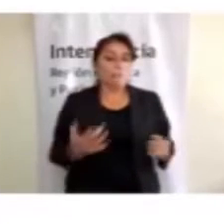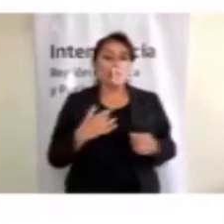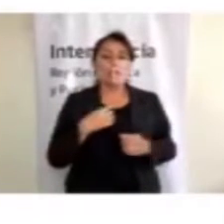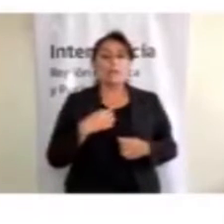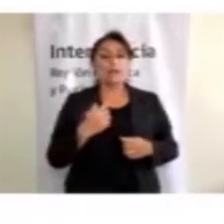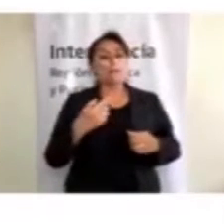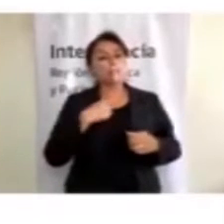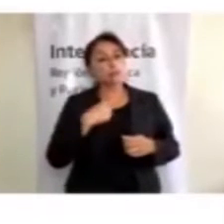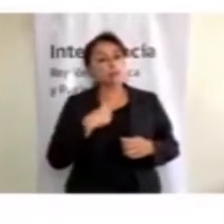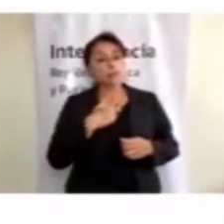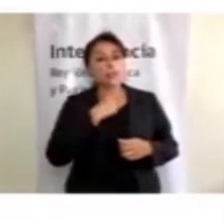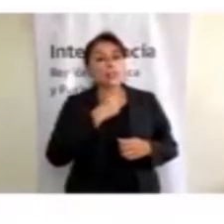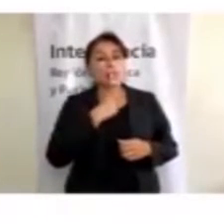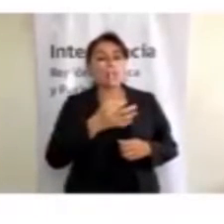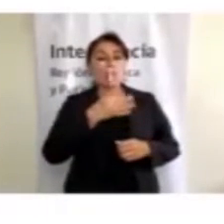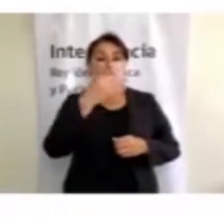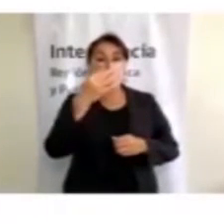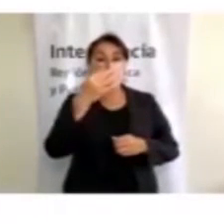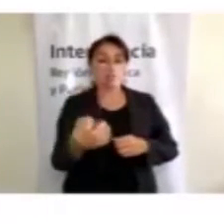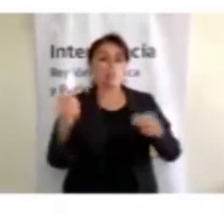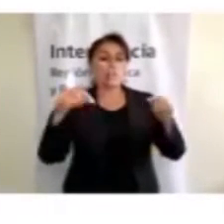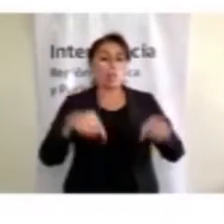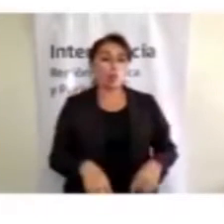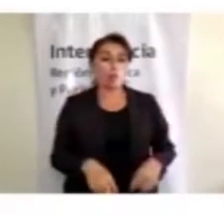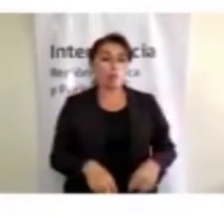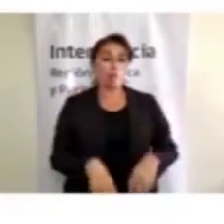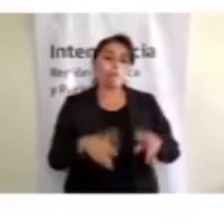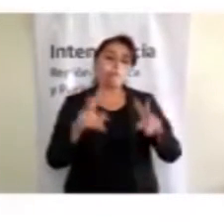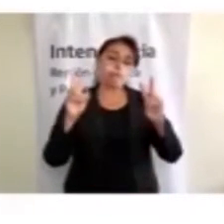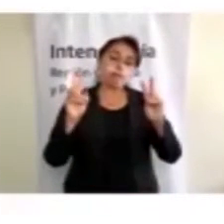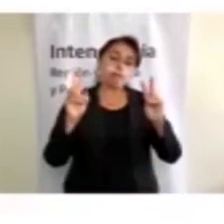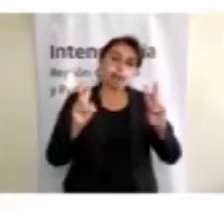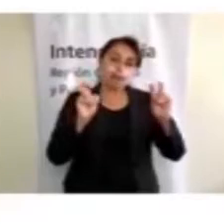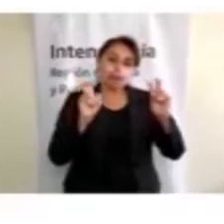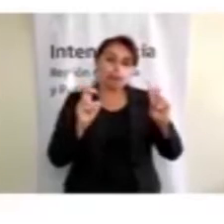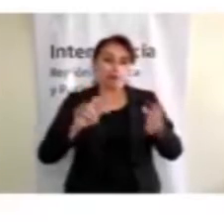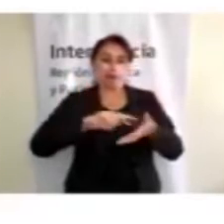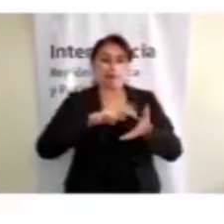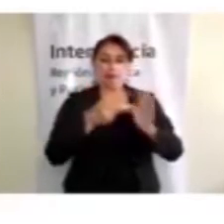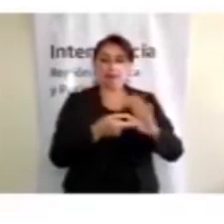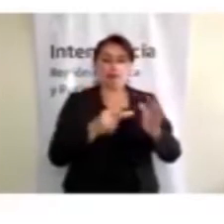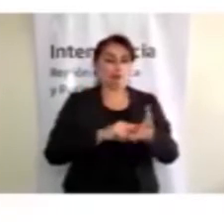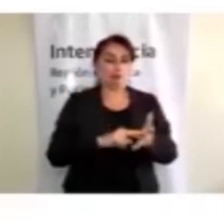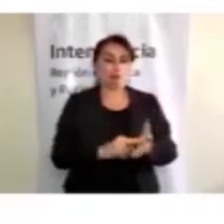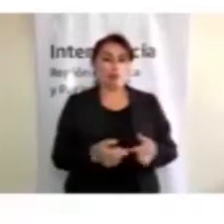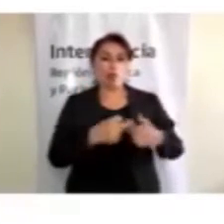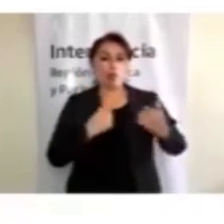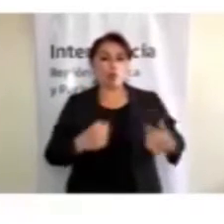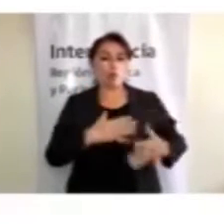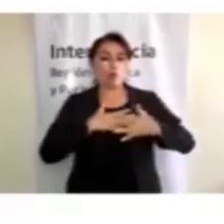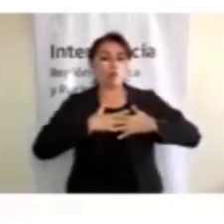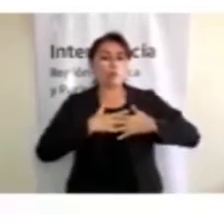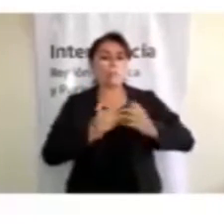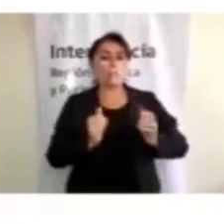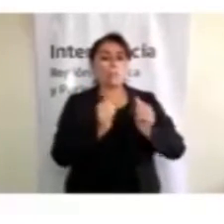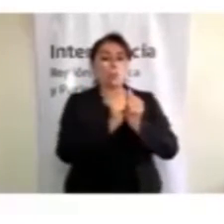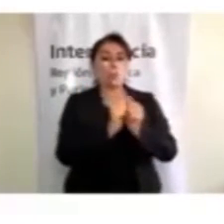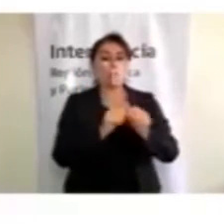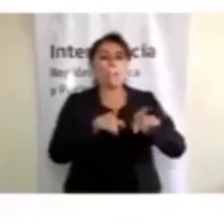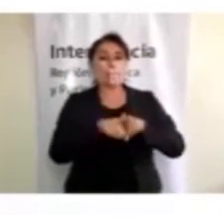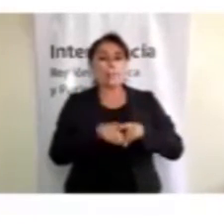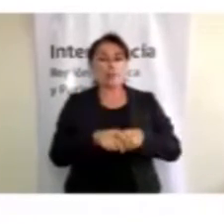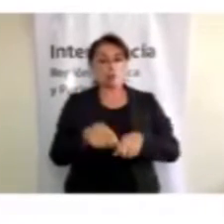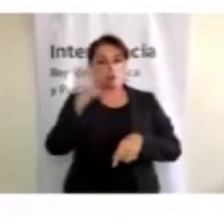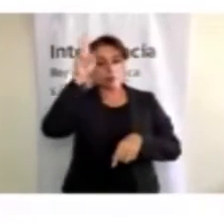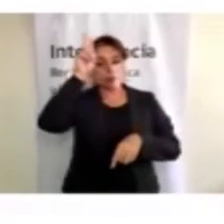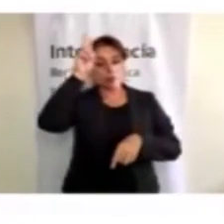quiero decir que en medio de la adversidad, nuestro corazón está con nuestros hermanos peruanos, a quienes este año no solo les deseamos